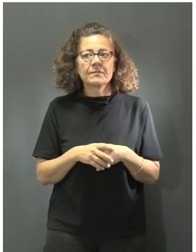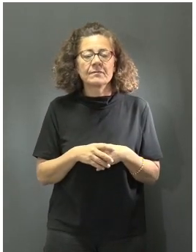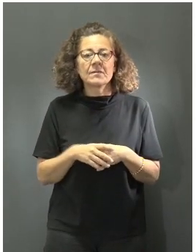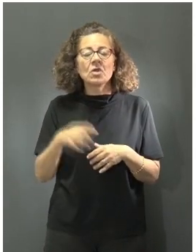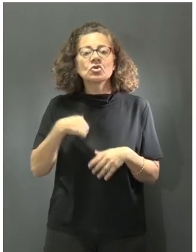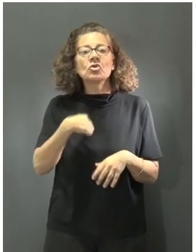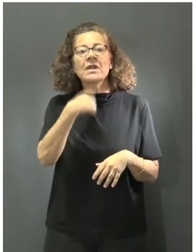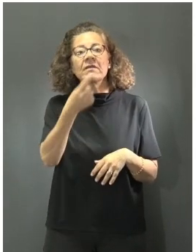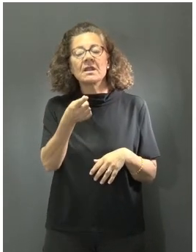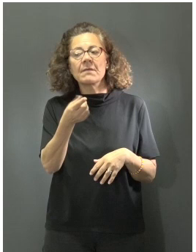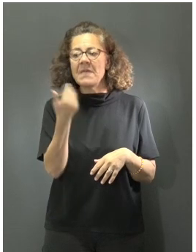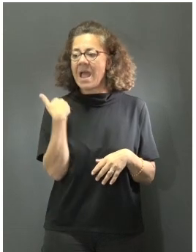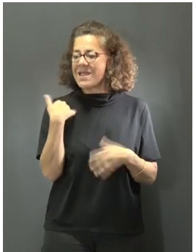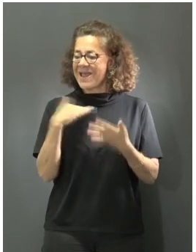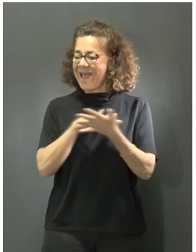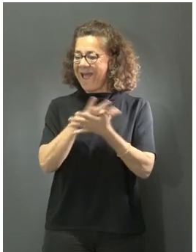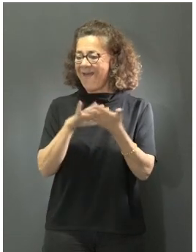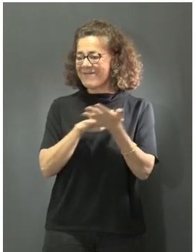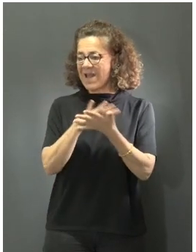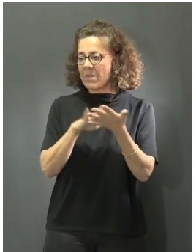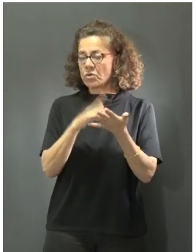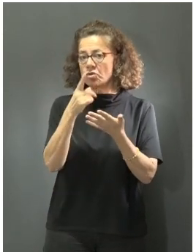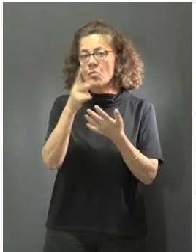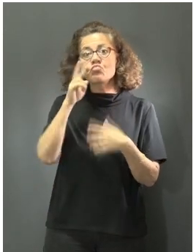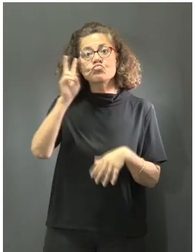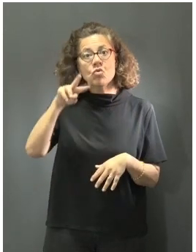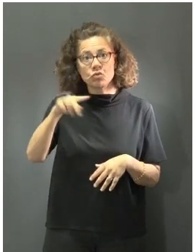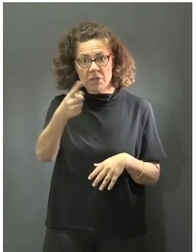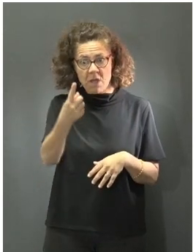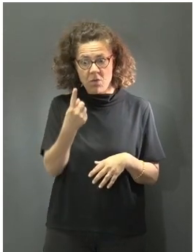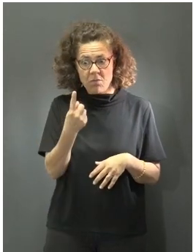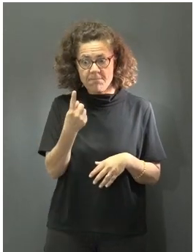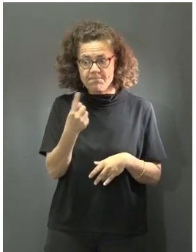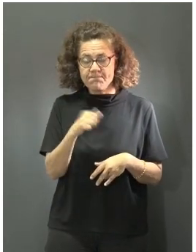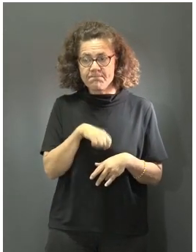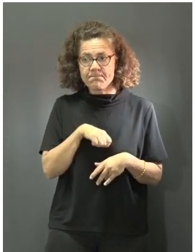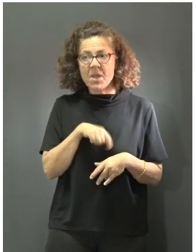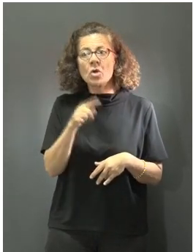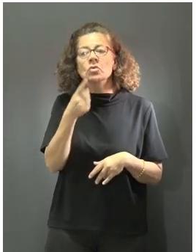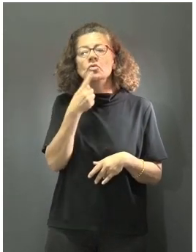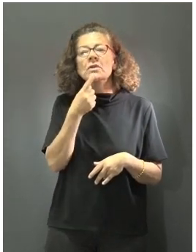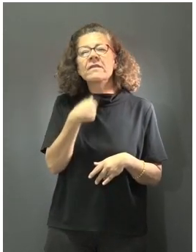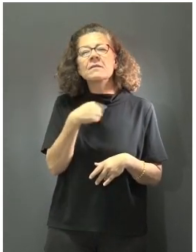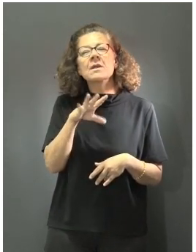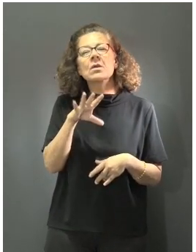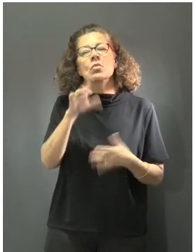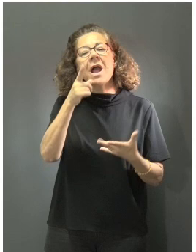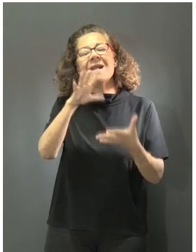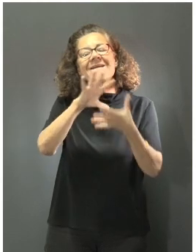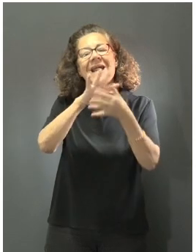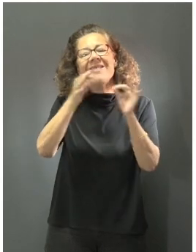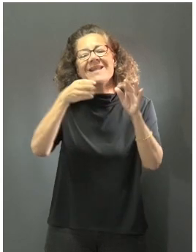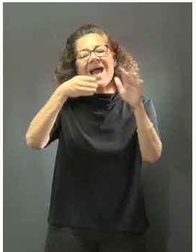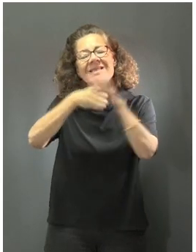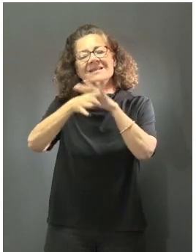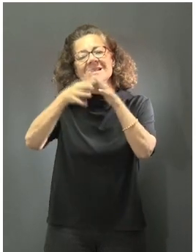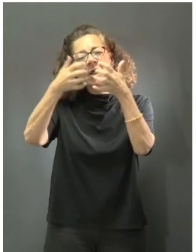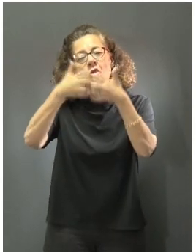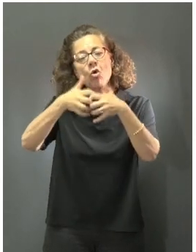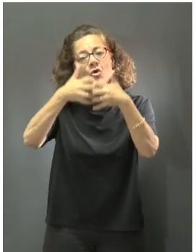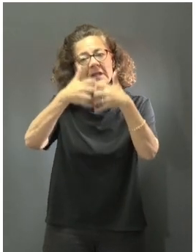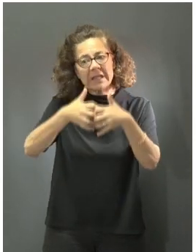Te diría, ayer hablábamos de un museo. ¿Me puedes hacer una cadena de accesibilidad